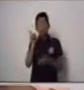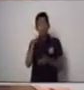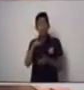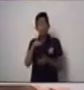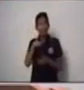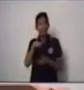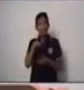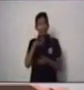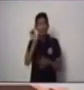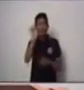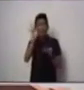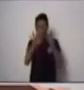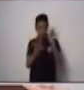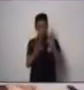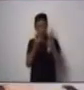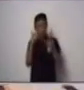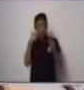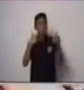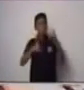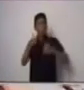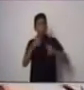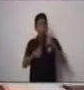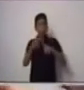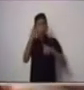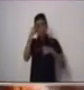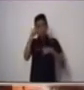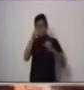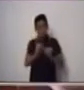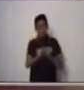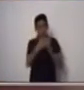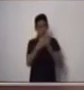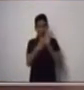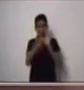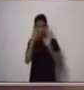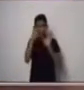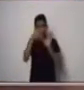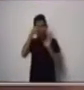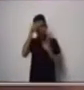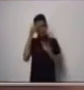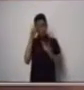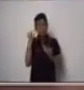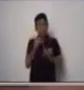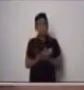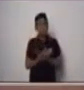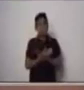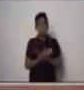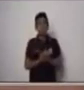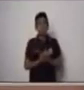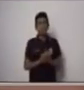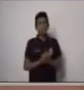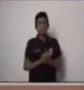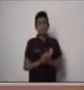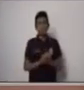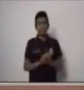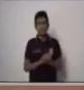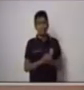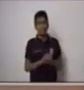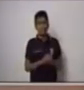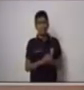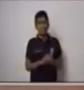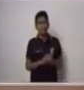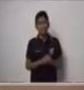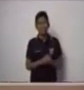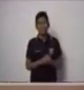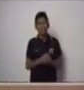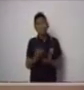algunos rompecabezas tengo acá algunos rompecabezas